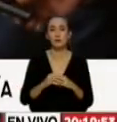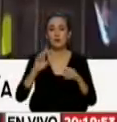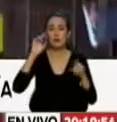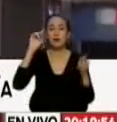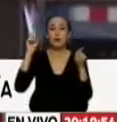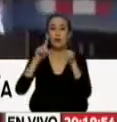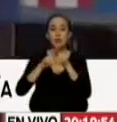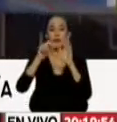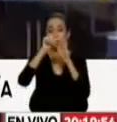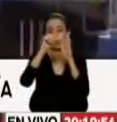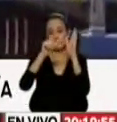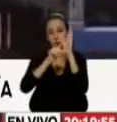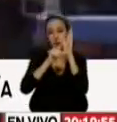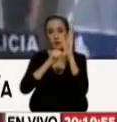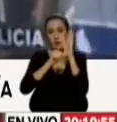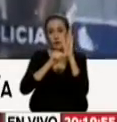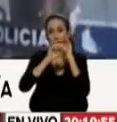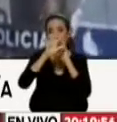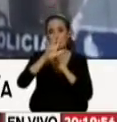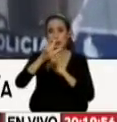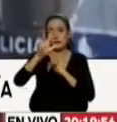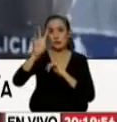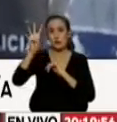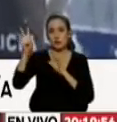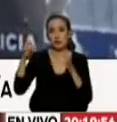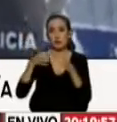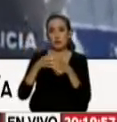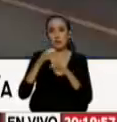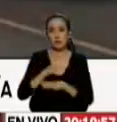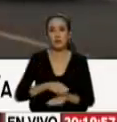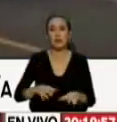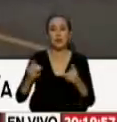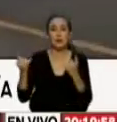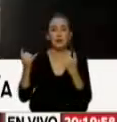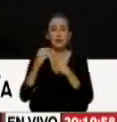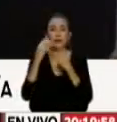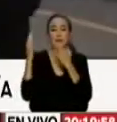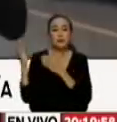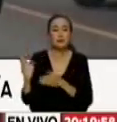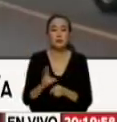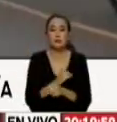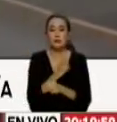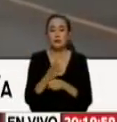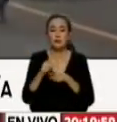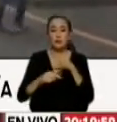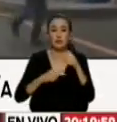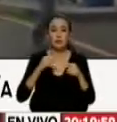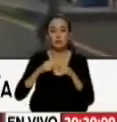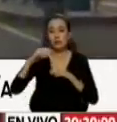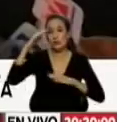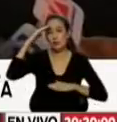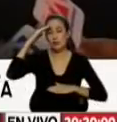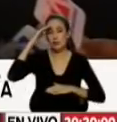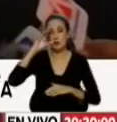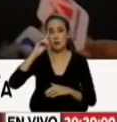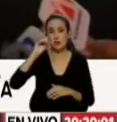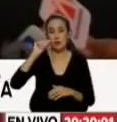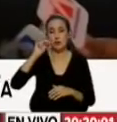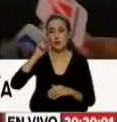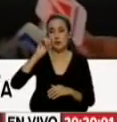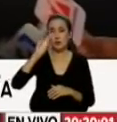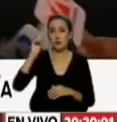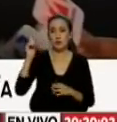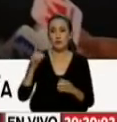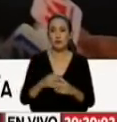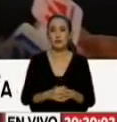artículo 534 del Código Integral Penal, se ratificó la prisión preventiva para el policía David B.